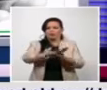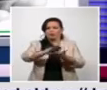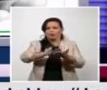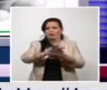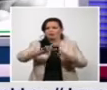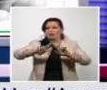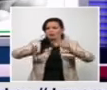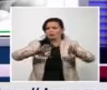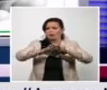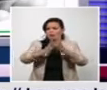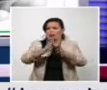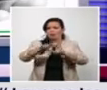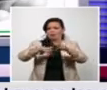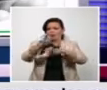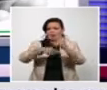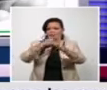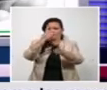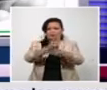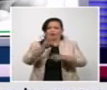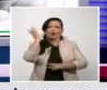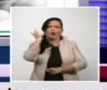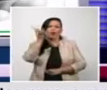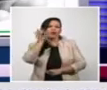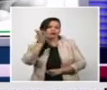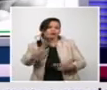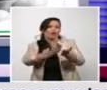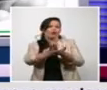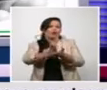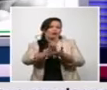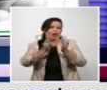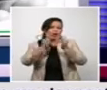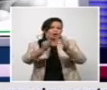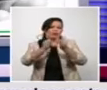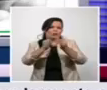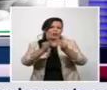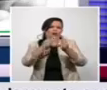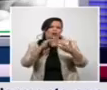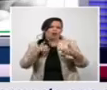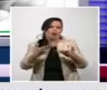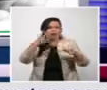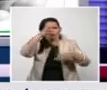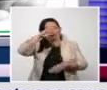en otra conferencia de prensa para seguirle contando lo que hace Cuba por la